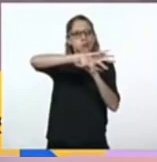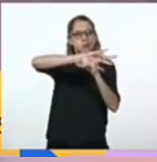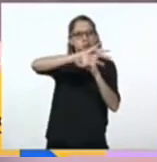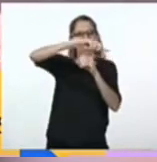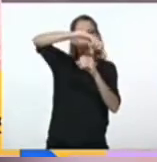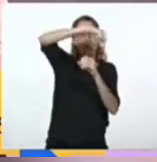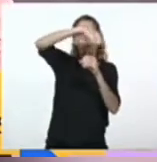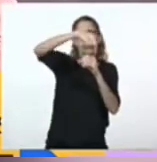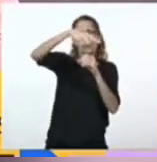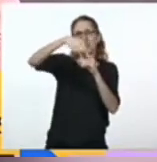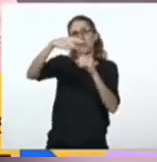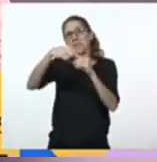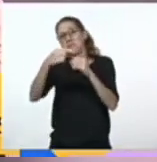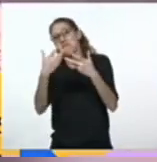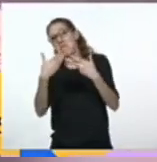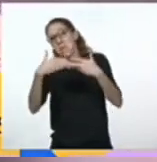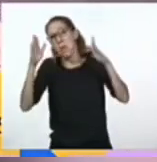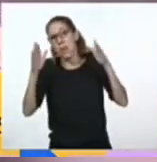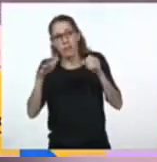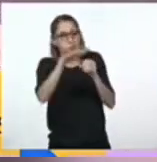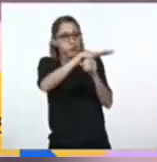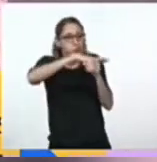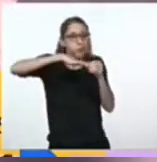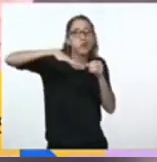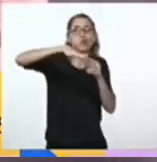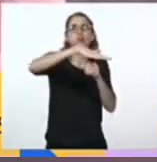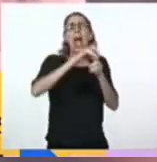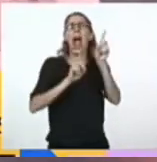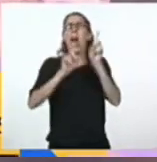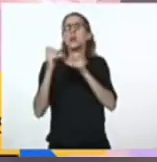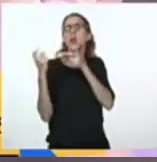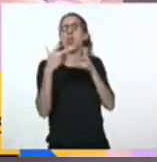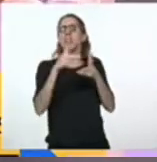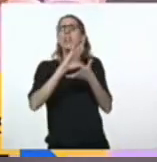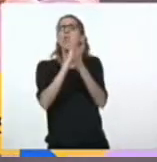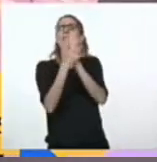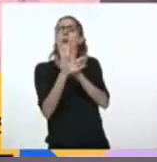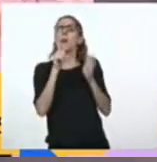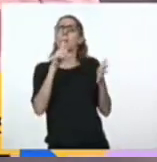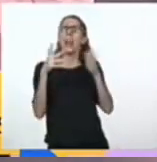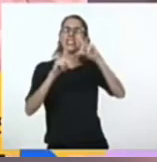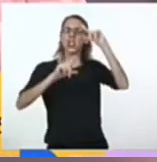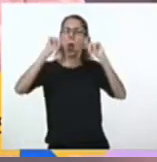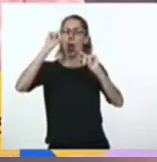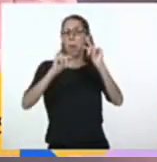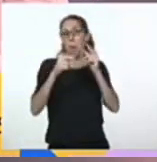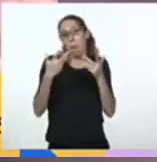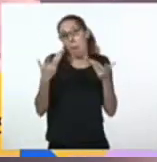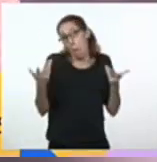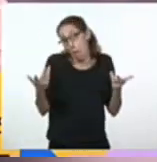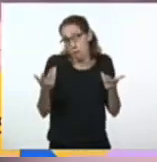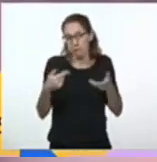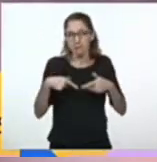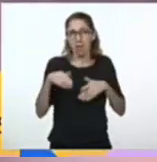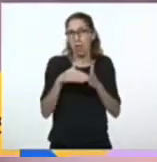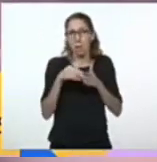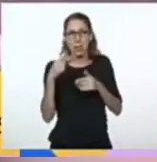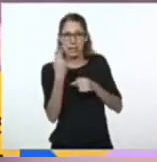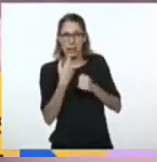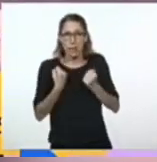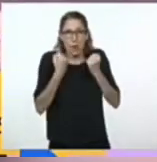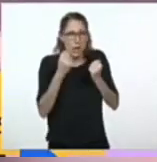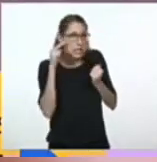la neurona, el soma de la neurona, se dice que tiene como una forma estrellada. Si le ponemos un poco de imaginación. De una. ¿No?